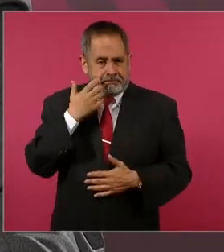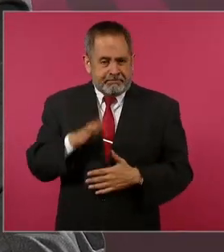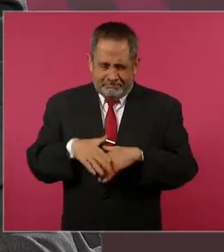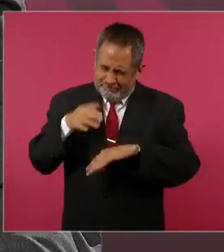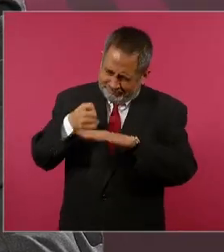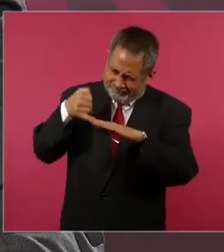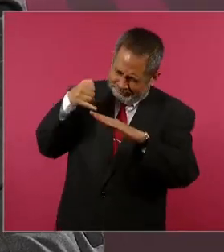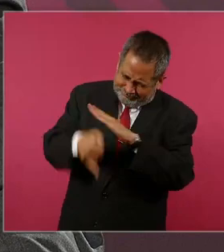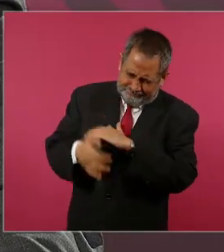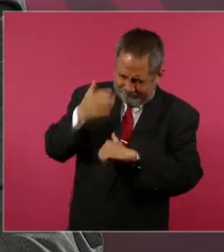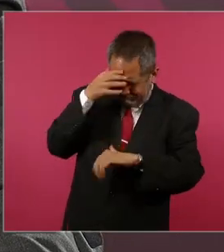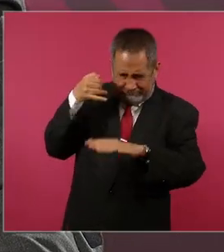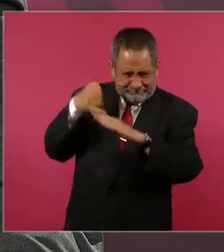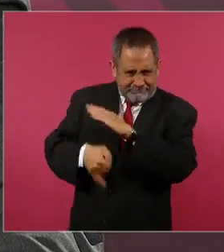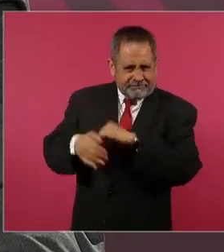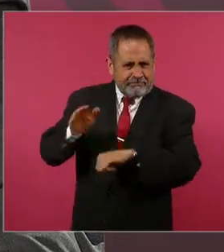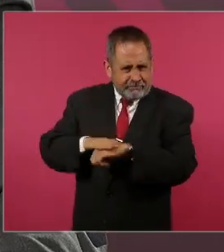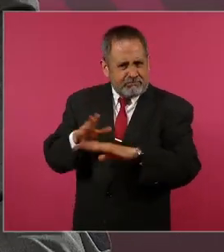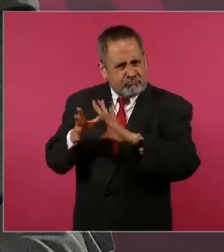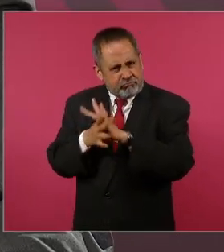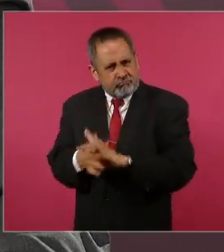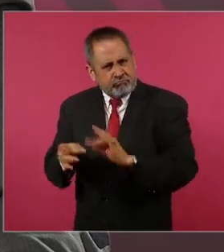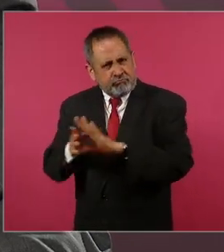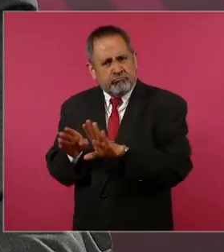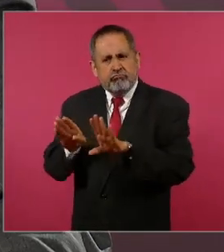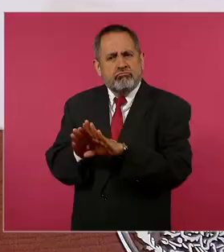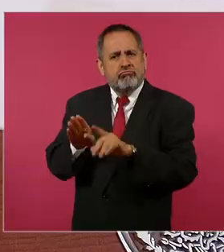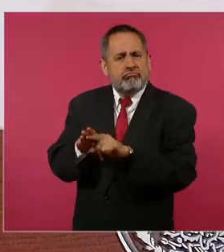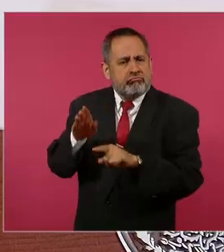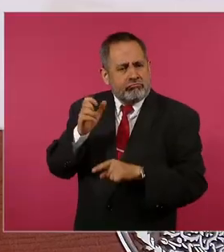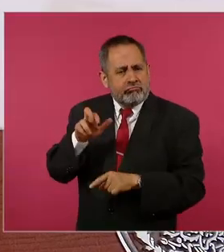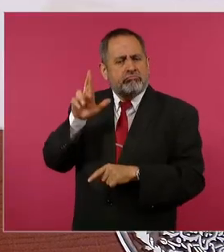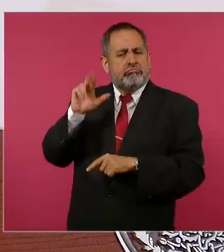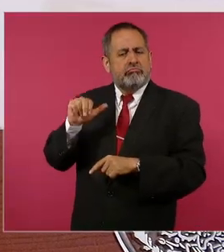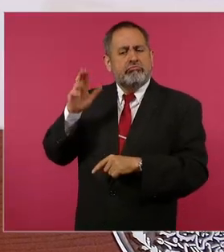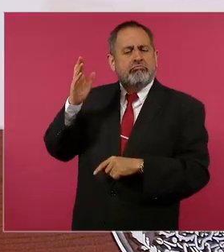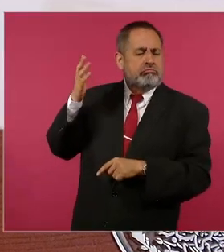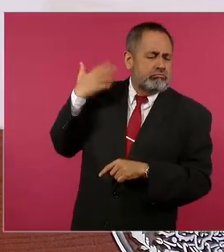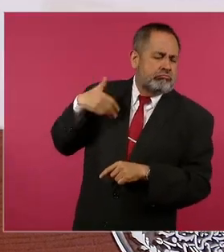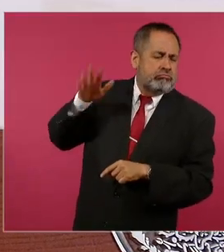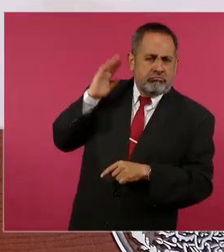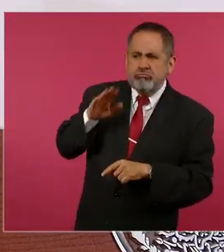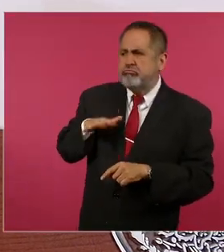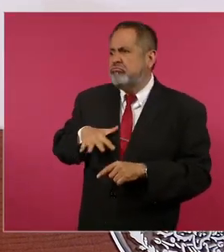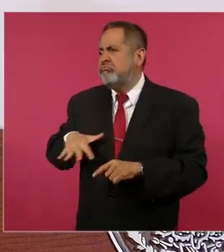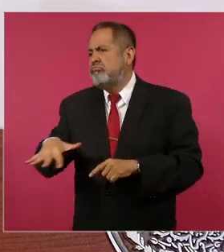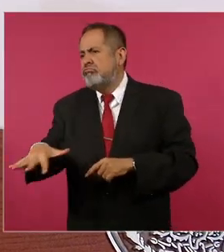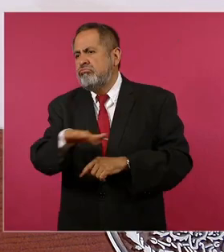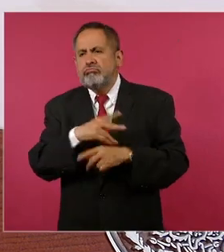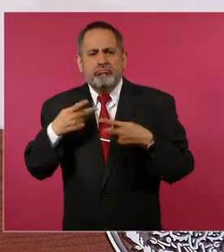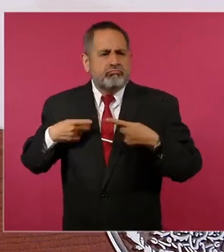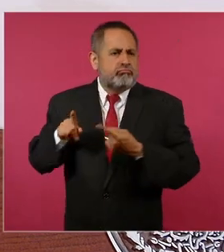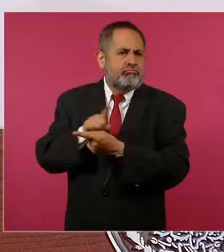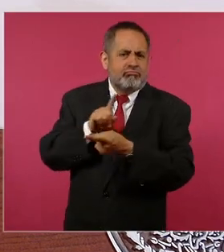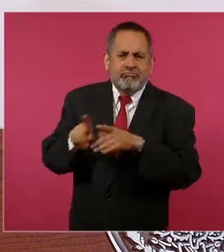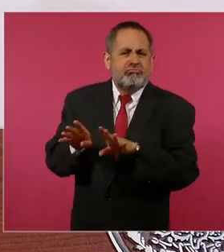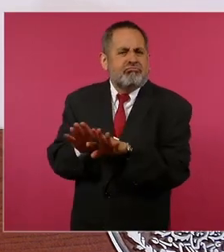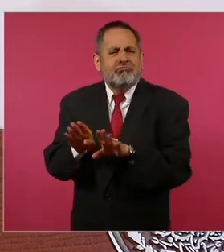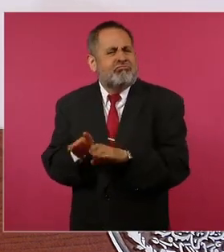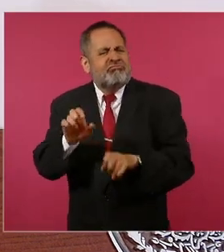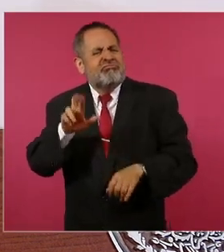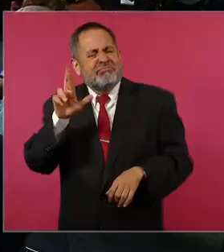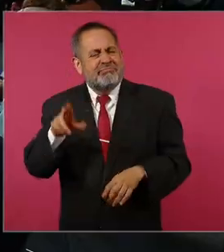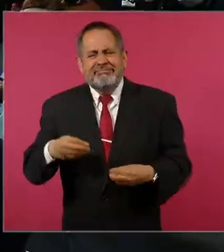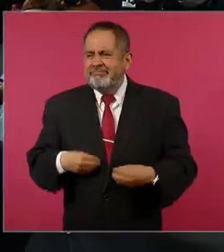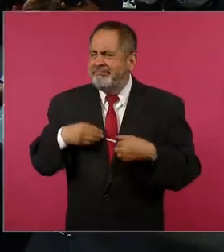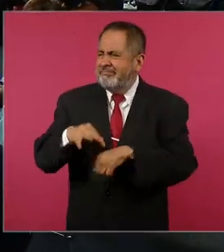conocer más sobre cómo era la sociedad, cómo era la